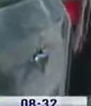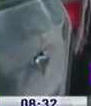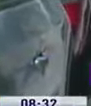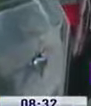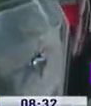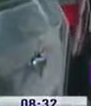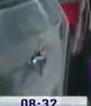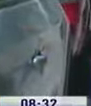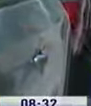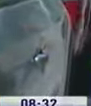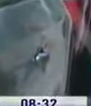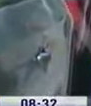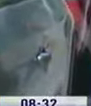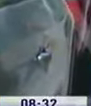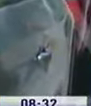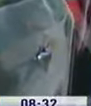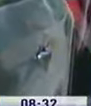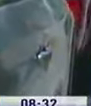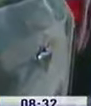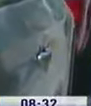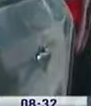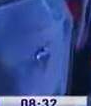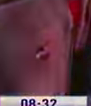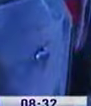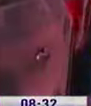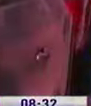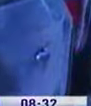estacionados, calle Manuel Zambrano. Papeles, todo el mundo firme.